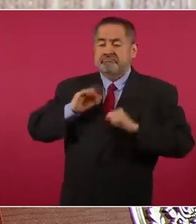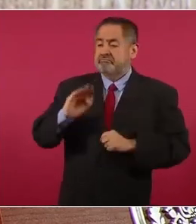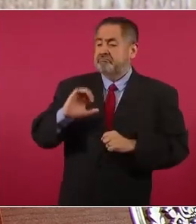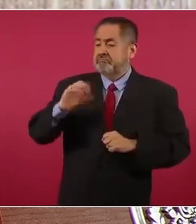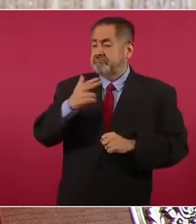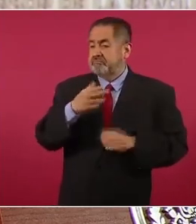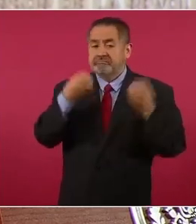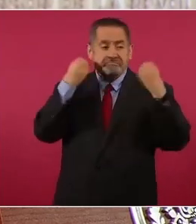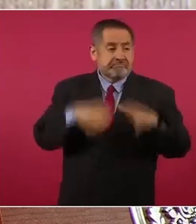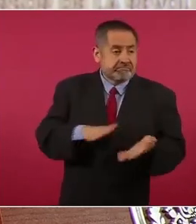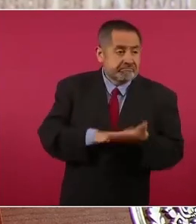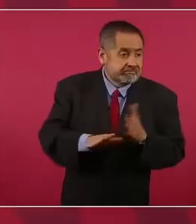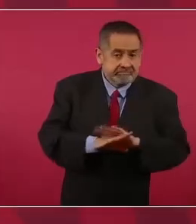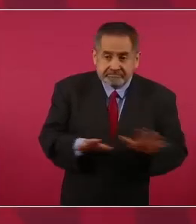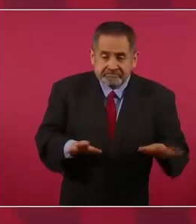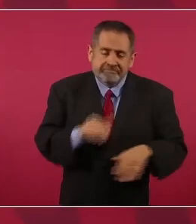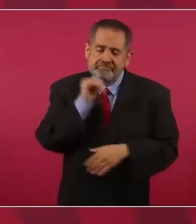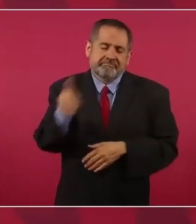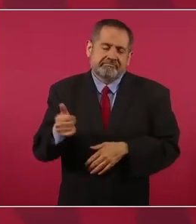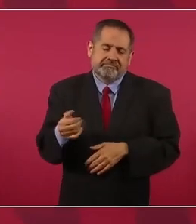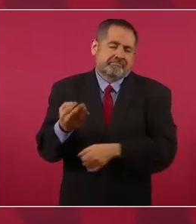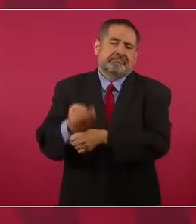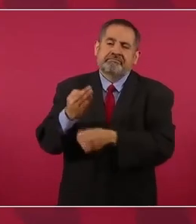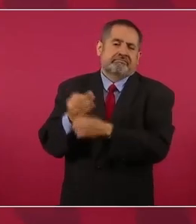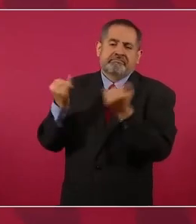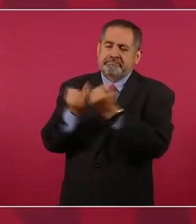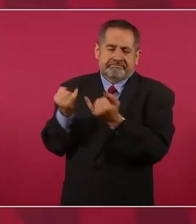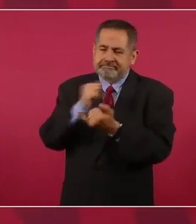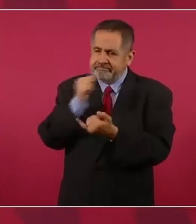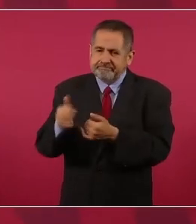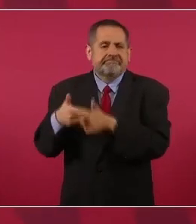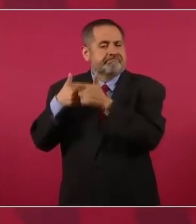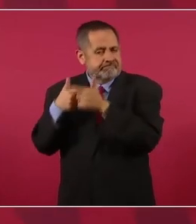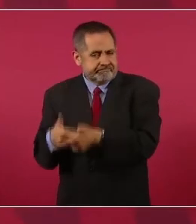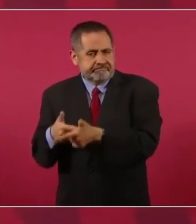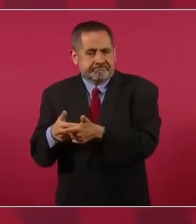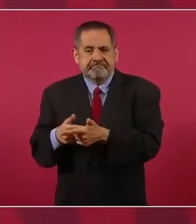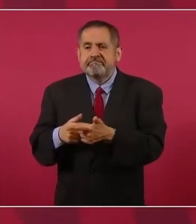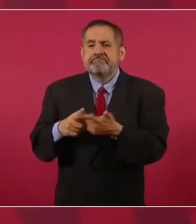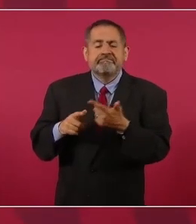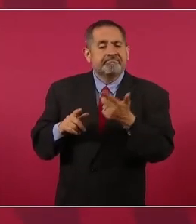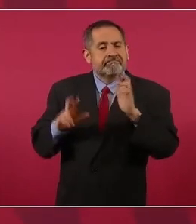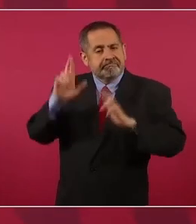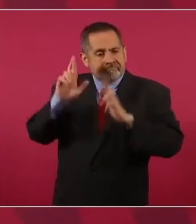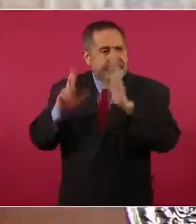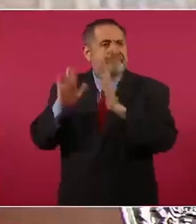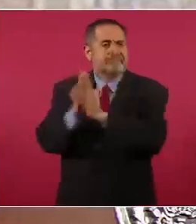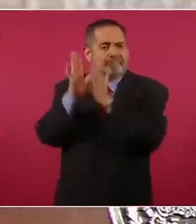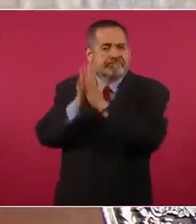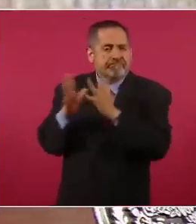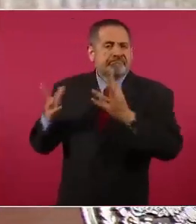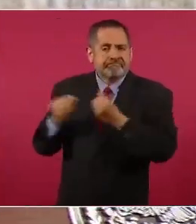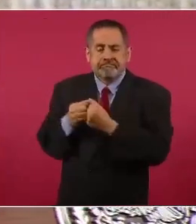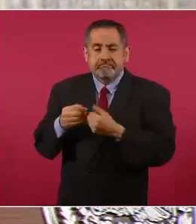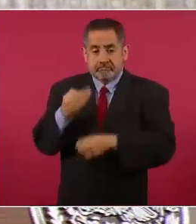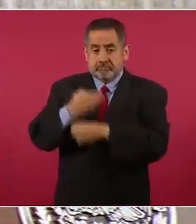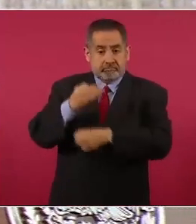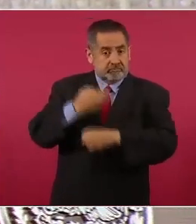¿Cómo se va a acabar ahora? Que lo que queremos es hacer valer la